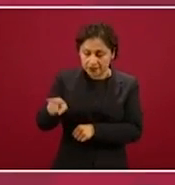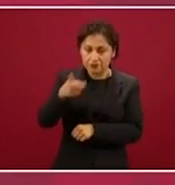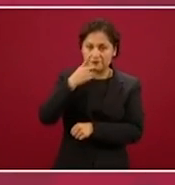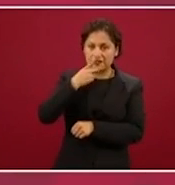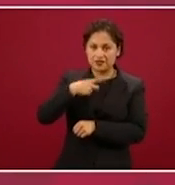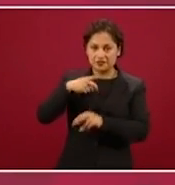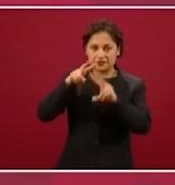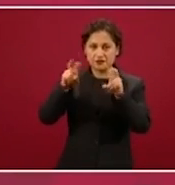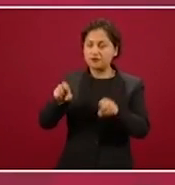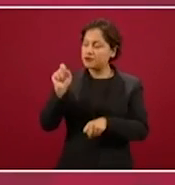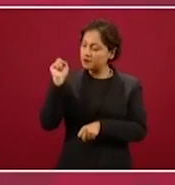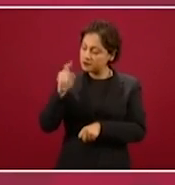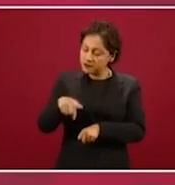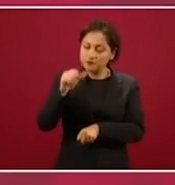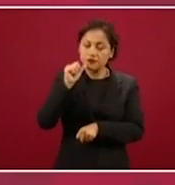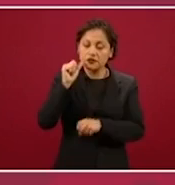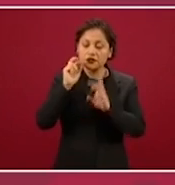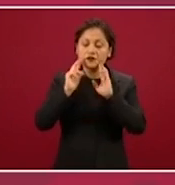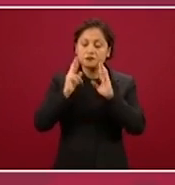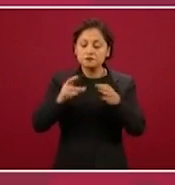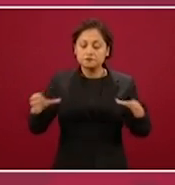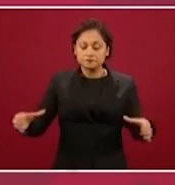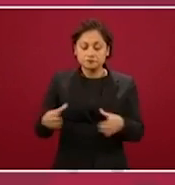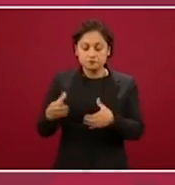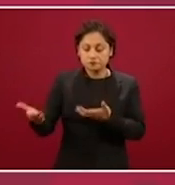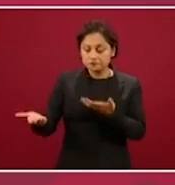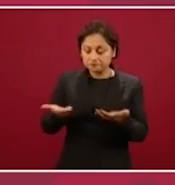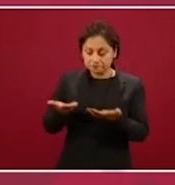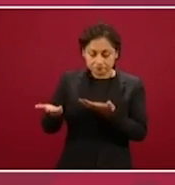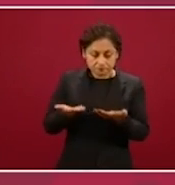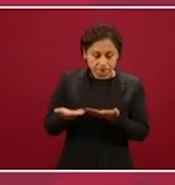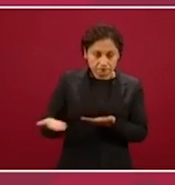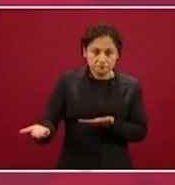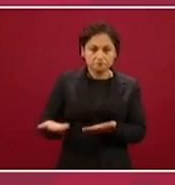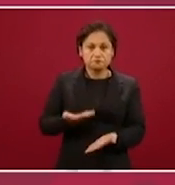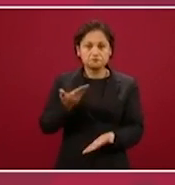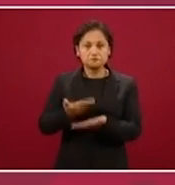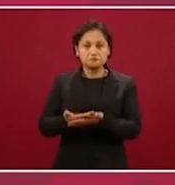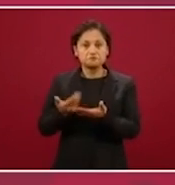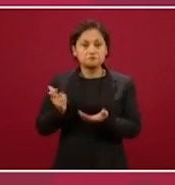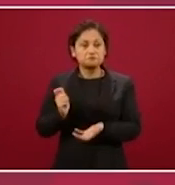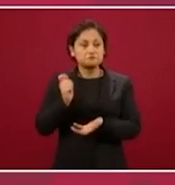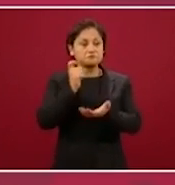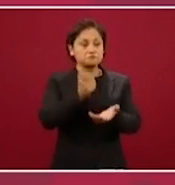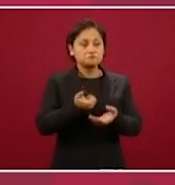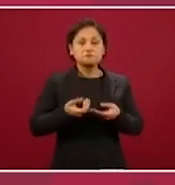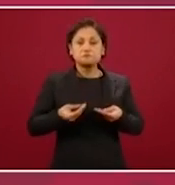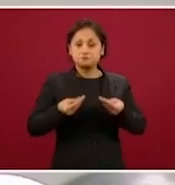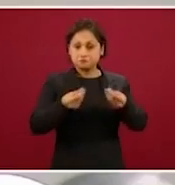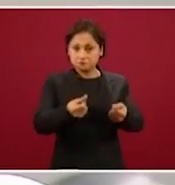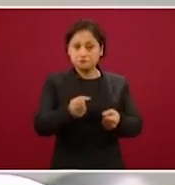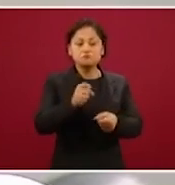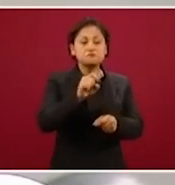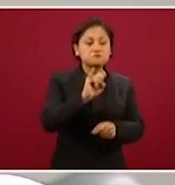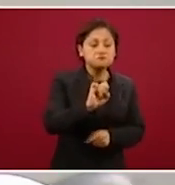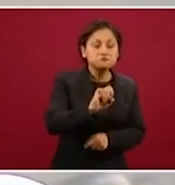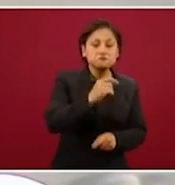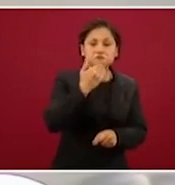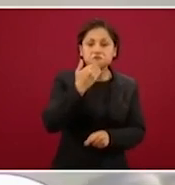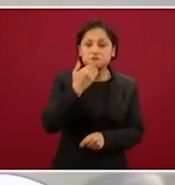vamos bien en la dispersión de los recursos, en donde tenemos problema,